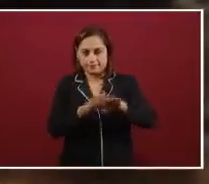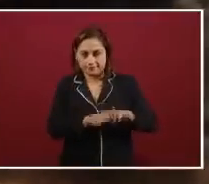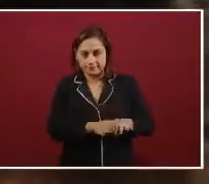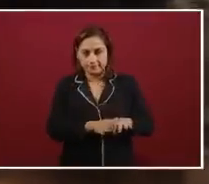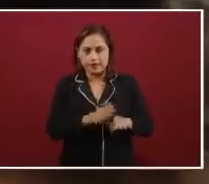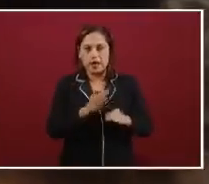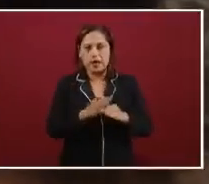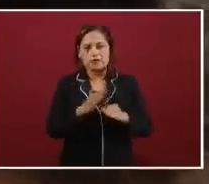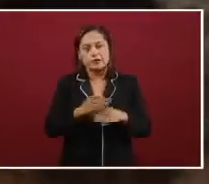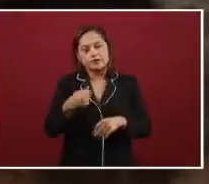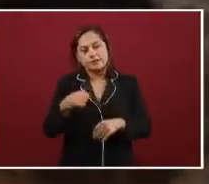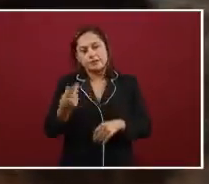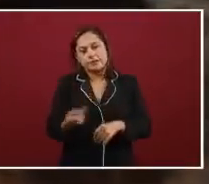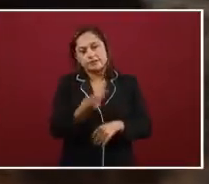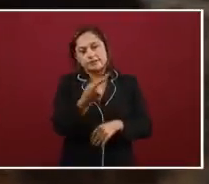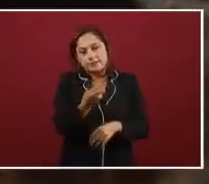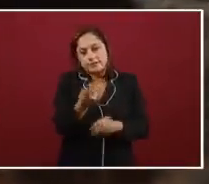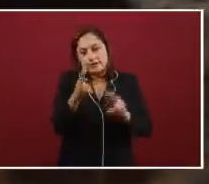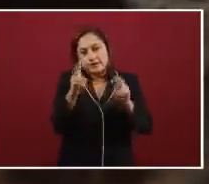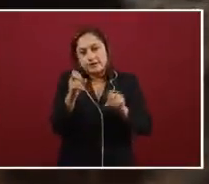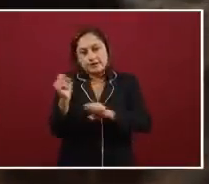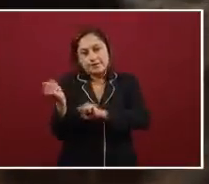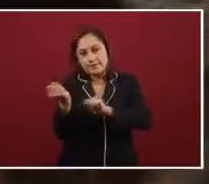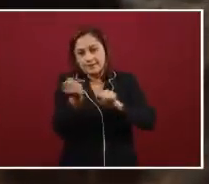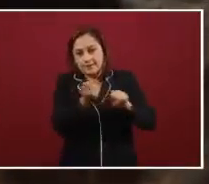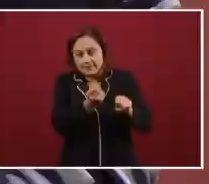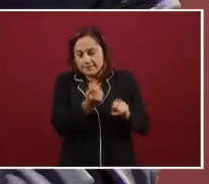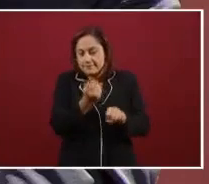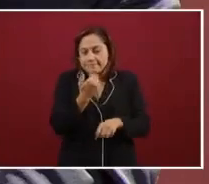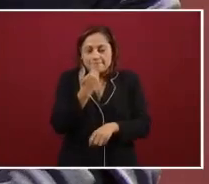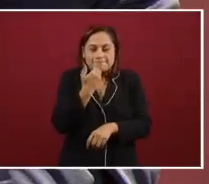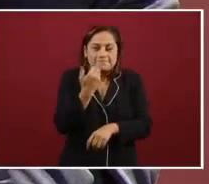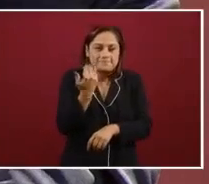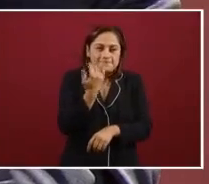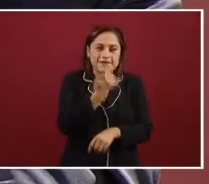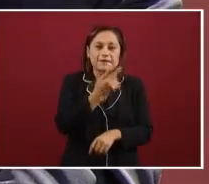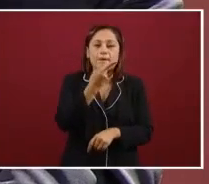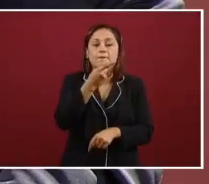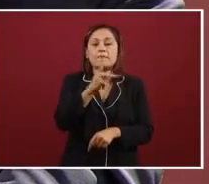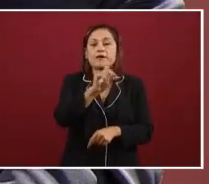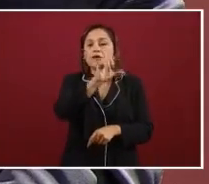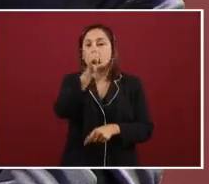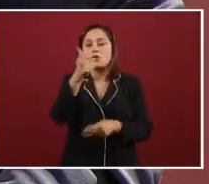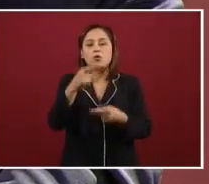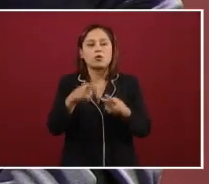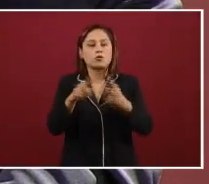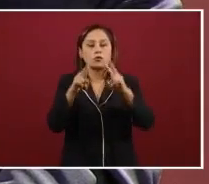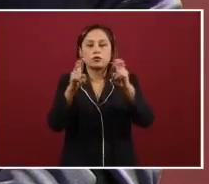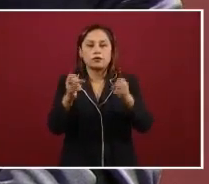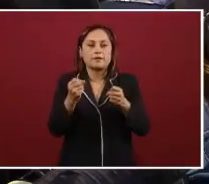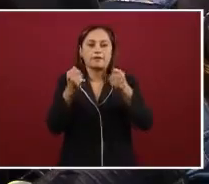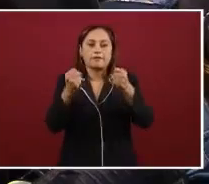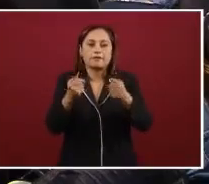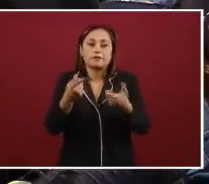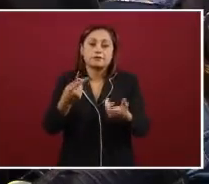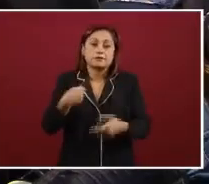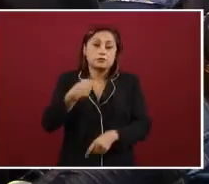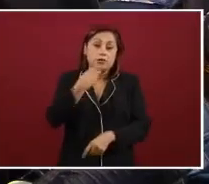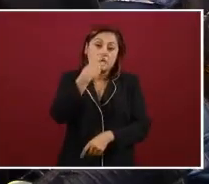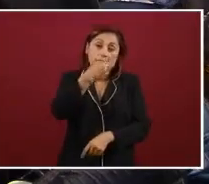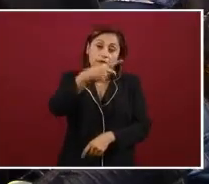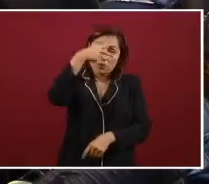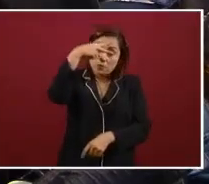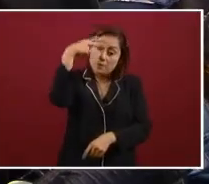algo sabrosito como es el béisbol, pero vamos a cambiarle un poquito más fuertecito. México requiere inversiones,